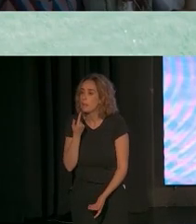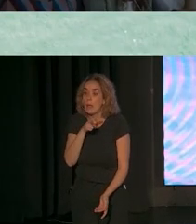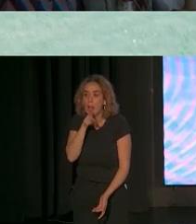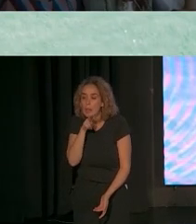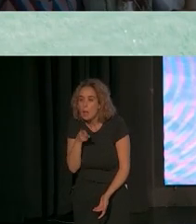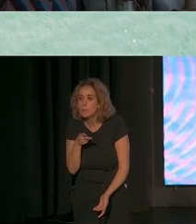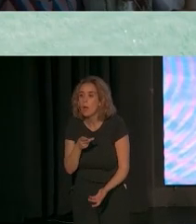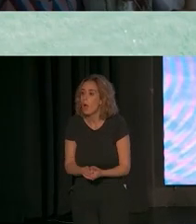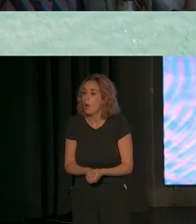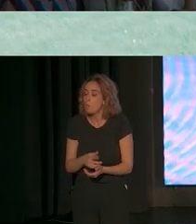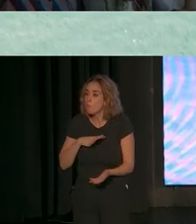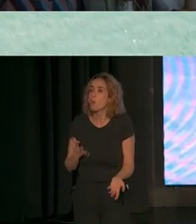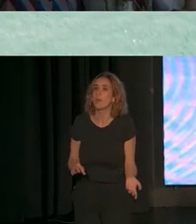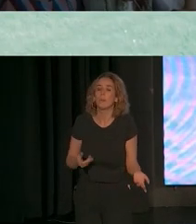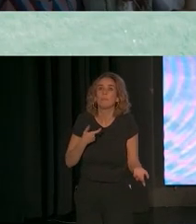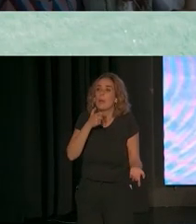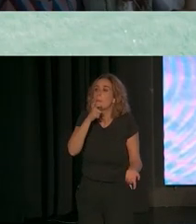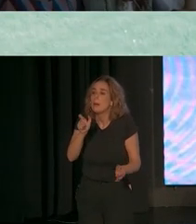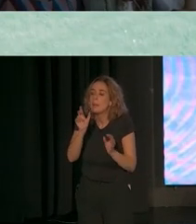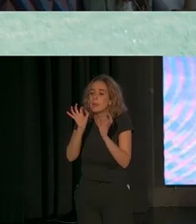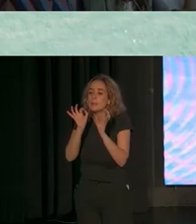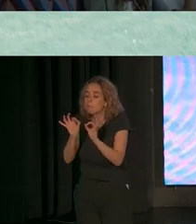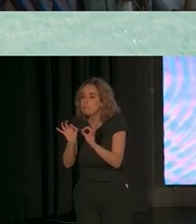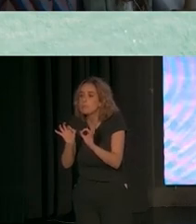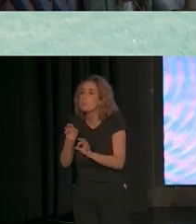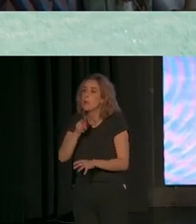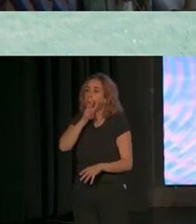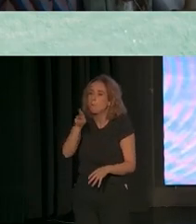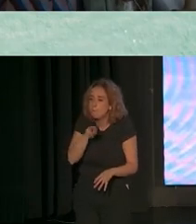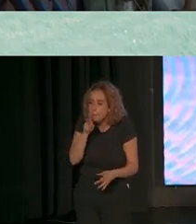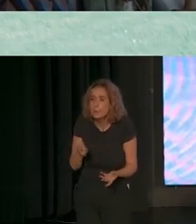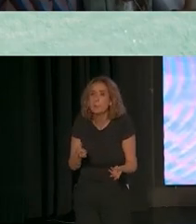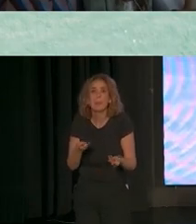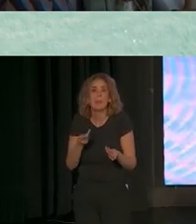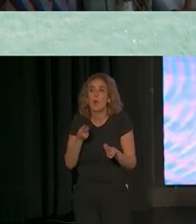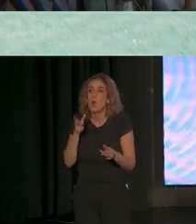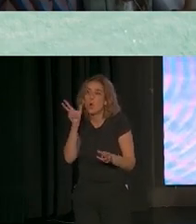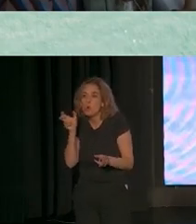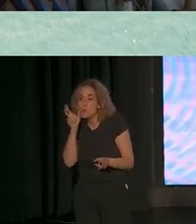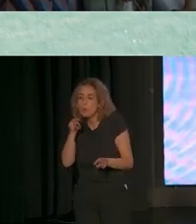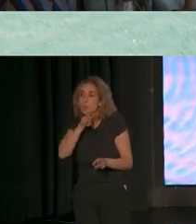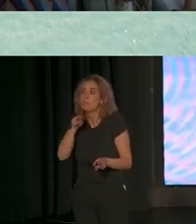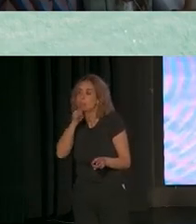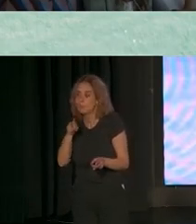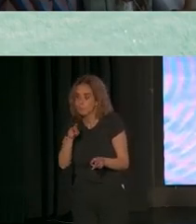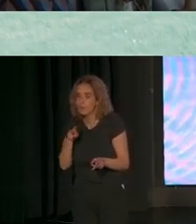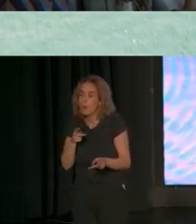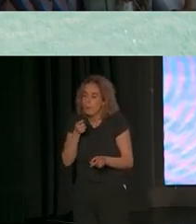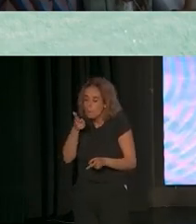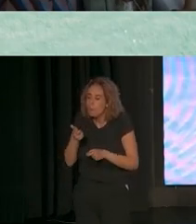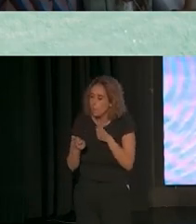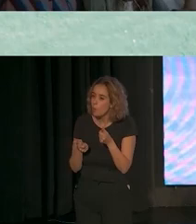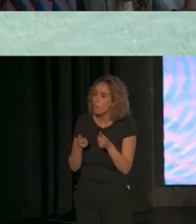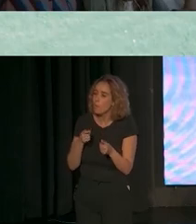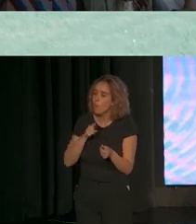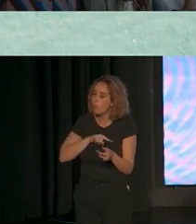habla, no dice palabras específicas, pero sí que verbaliza muchos sonidos que poco a poco van